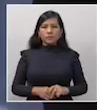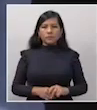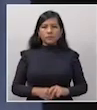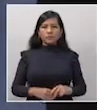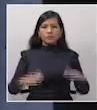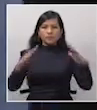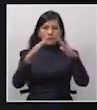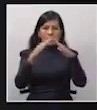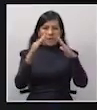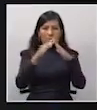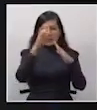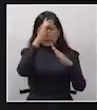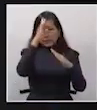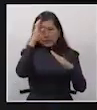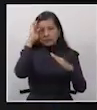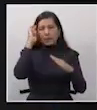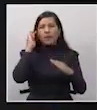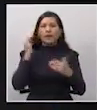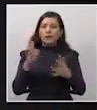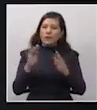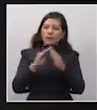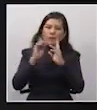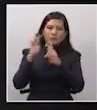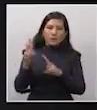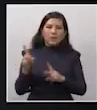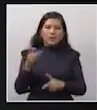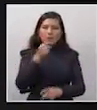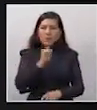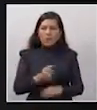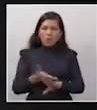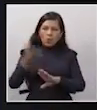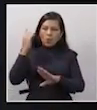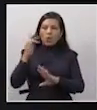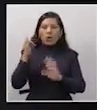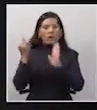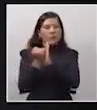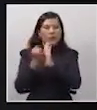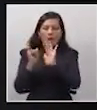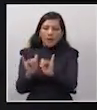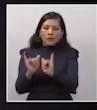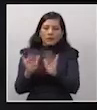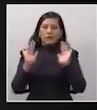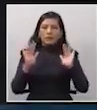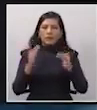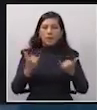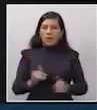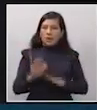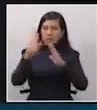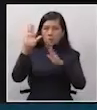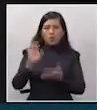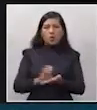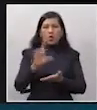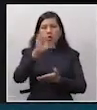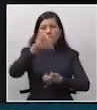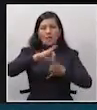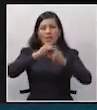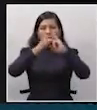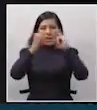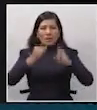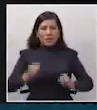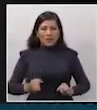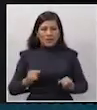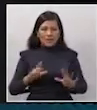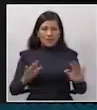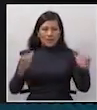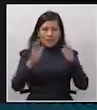La Casa Perrin es un patrimonio cultural a nivel nacional, actualmente de propiedad del Colegio de Arquitectos de La Paz. La